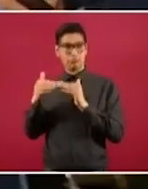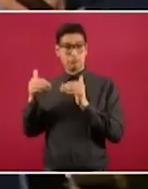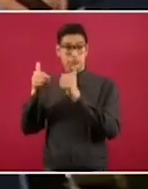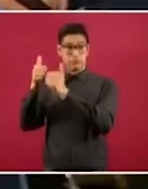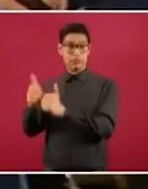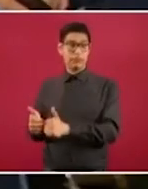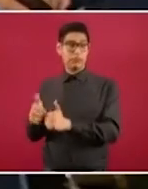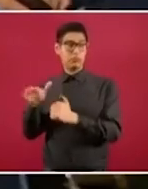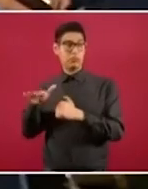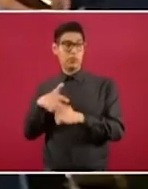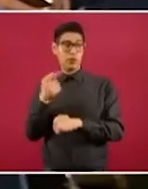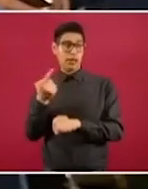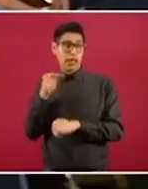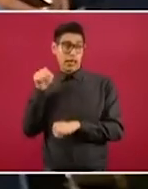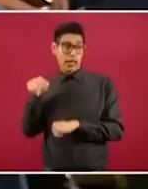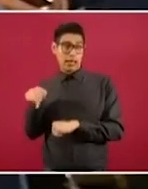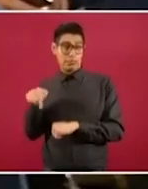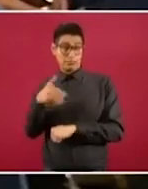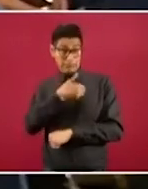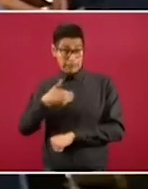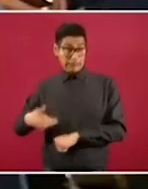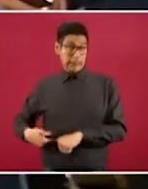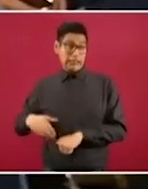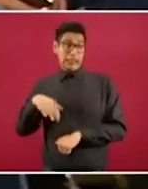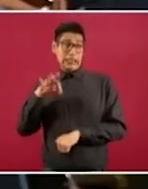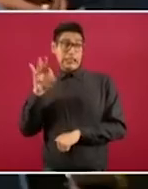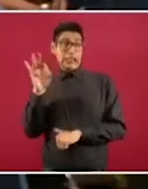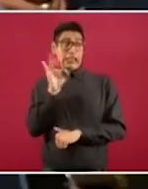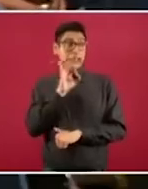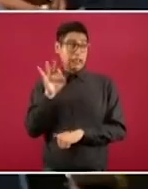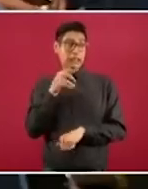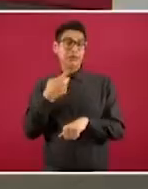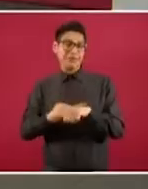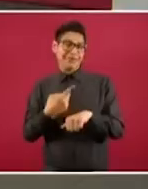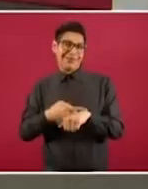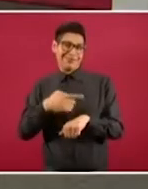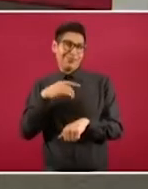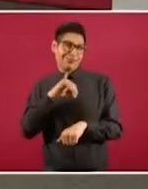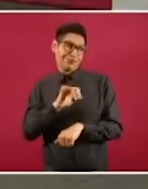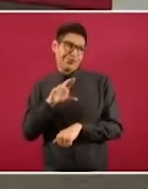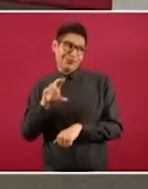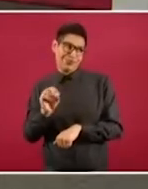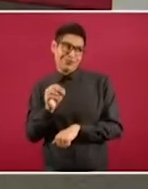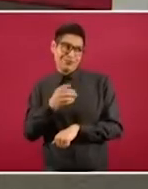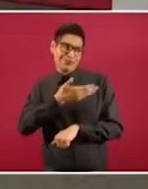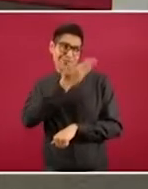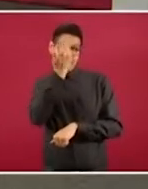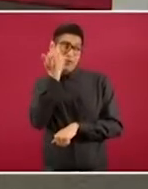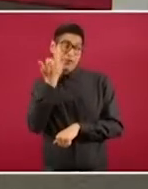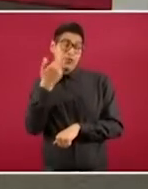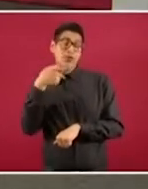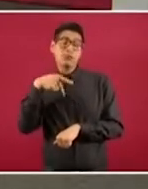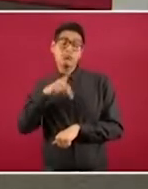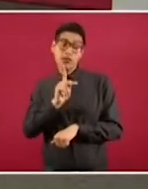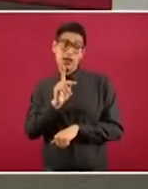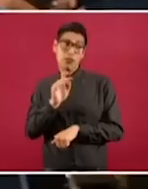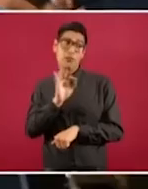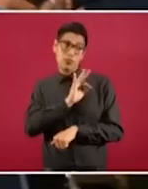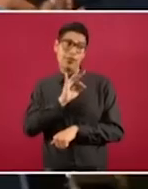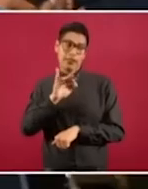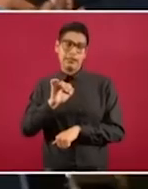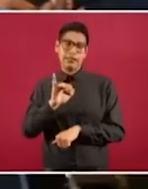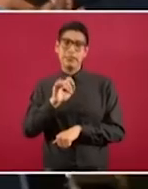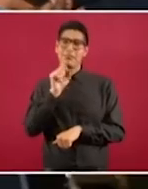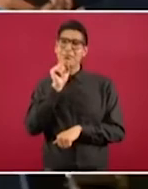pues prácticamente es un paciente sospechoso al haber estado en contacto ya con un paciente confirmado, y sin embargo el día de ayer